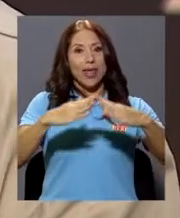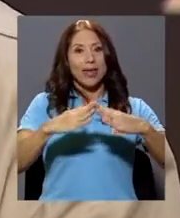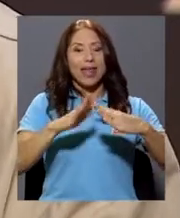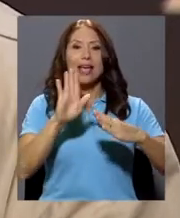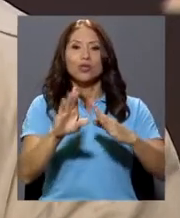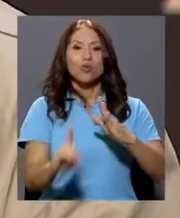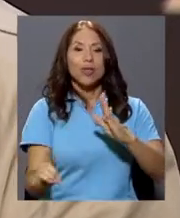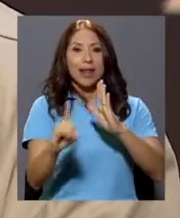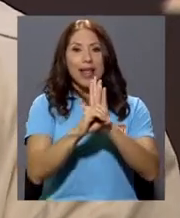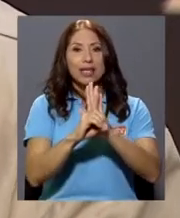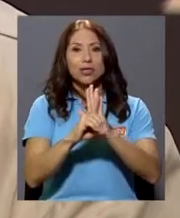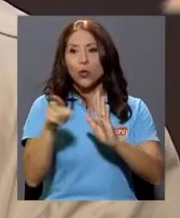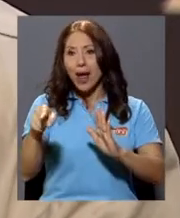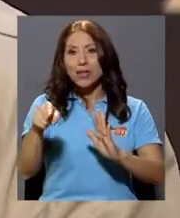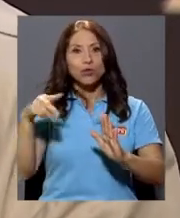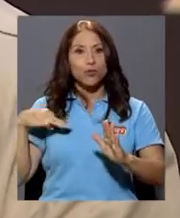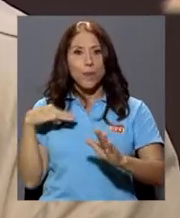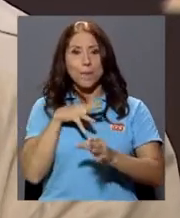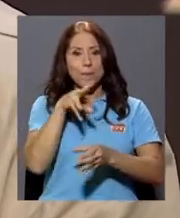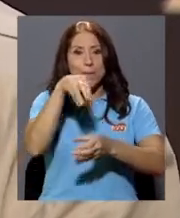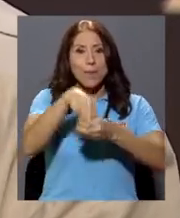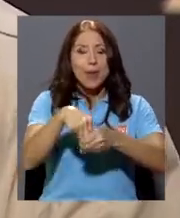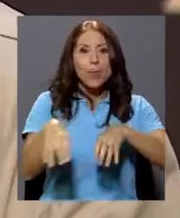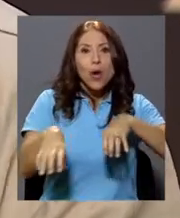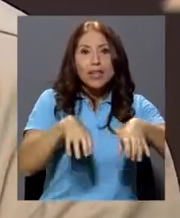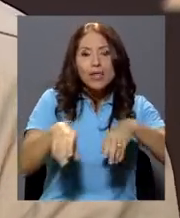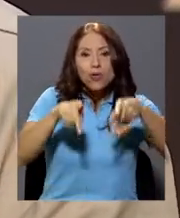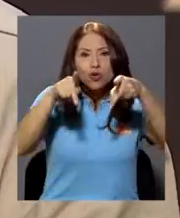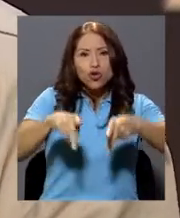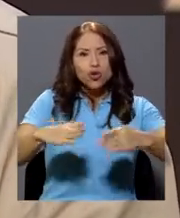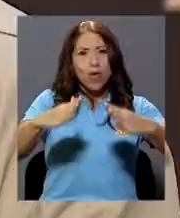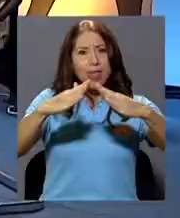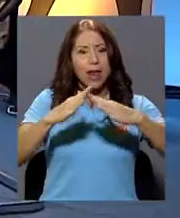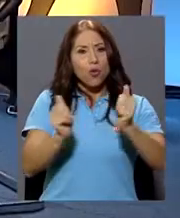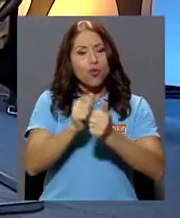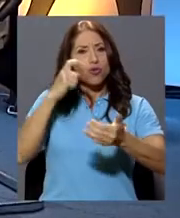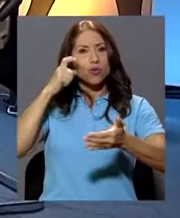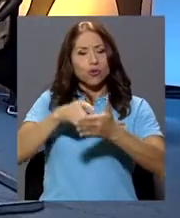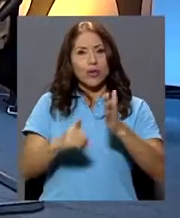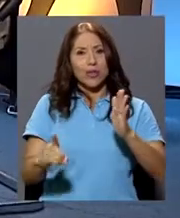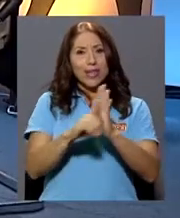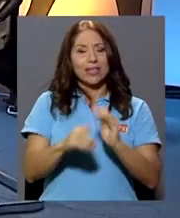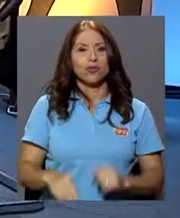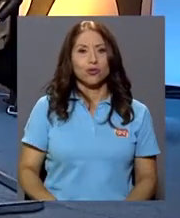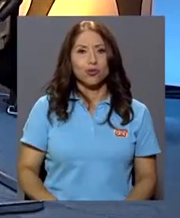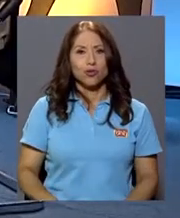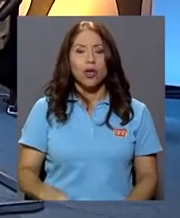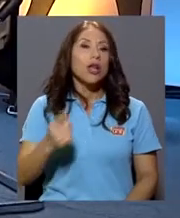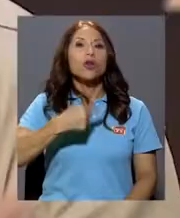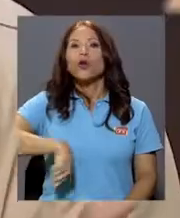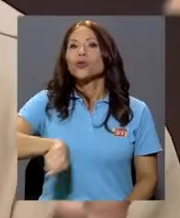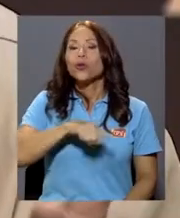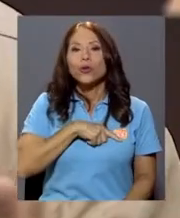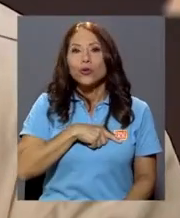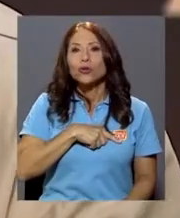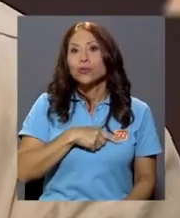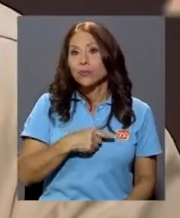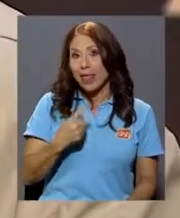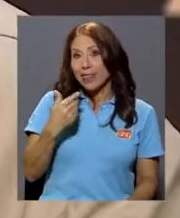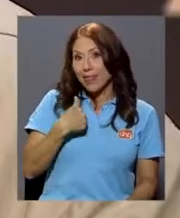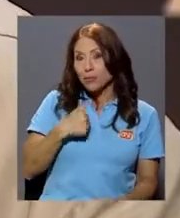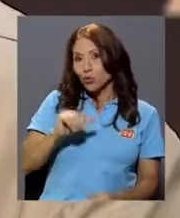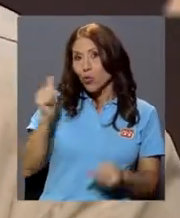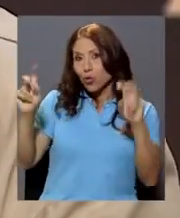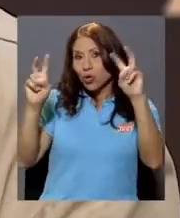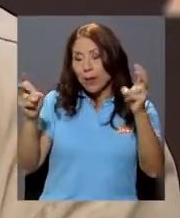su derecho a ser miembro activo, ciudadano, con pleno reconocimiento de derechos. No podemos tener, ese es otro de los grandes